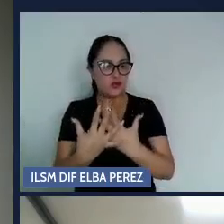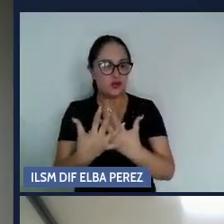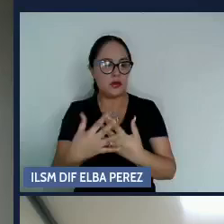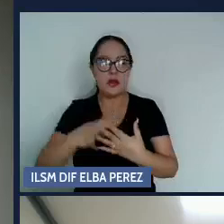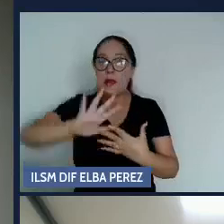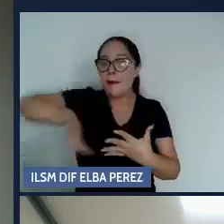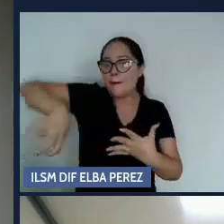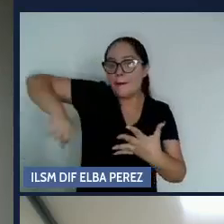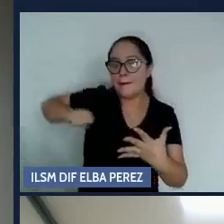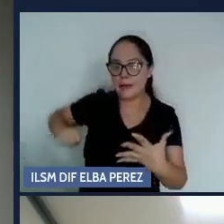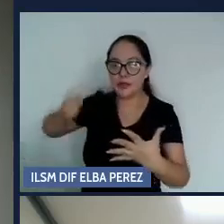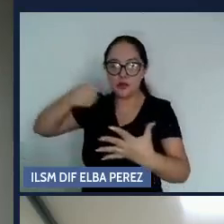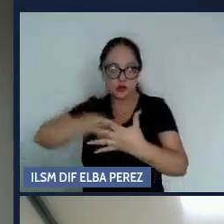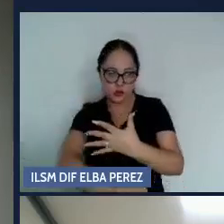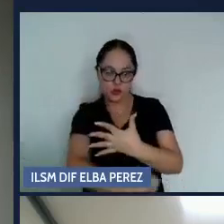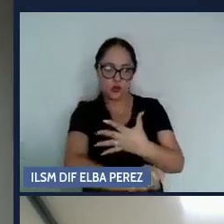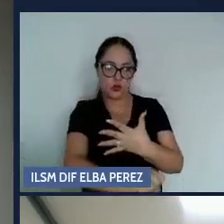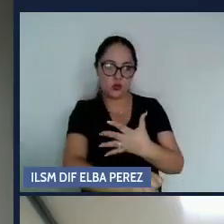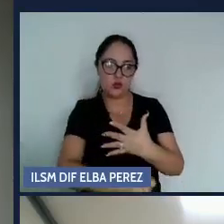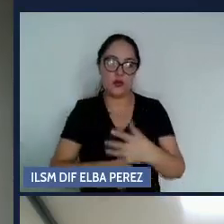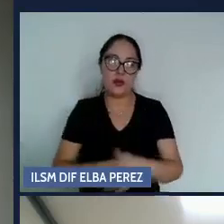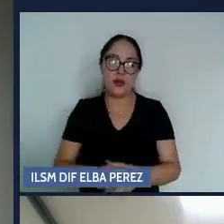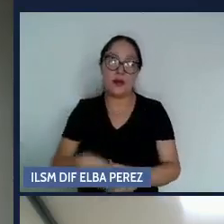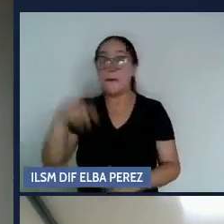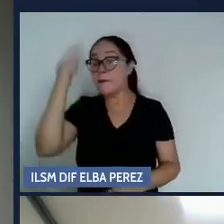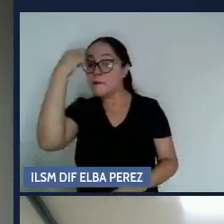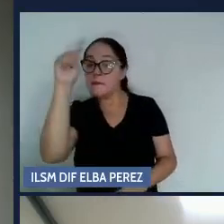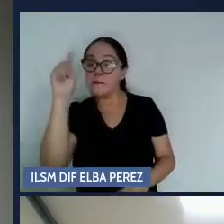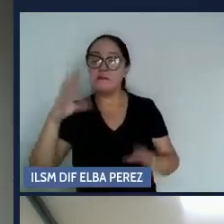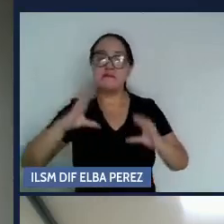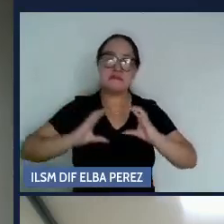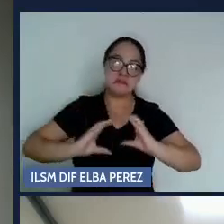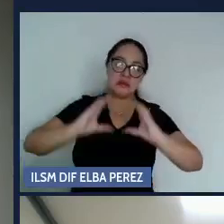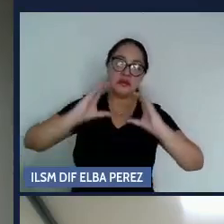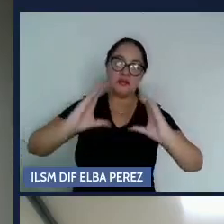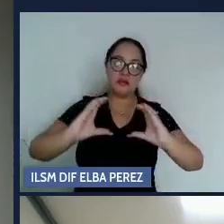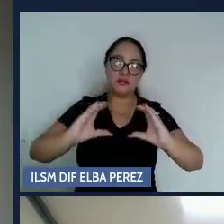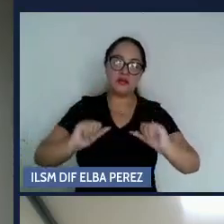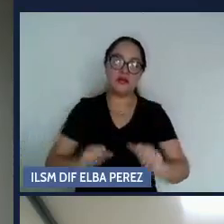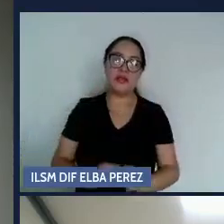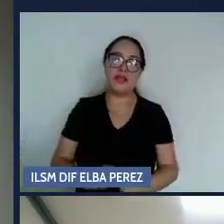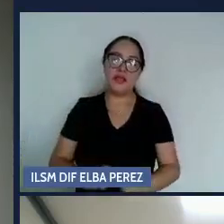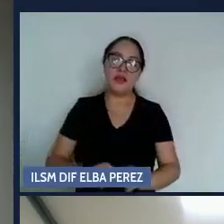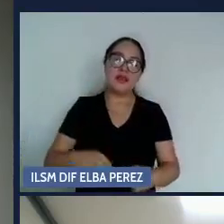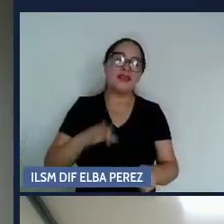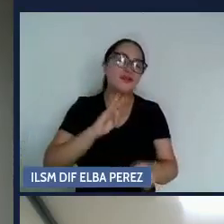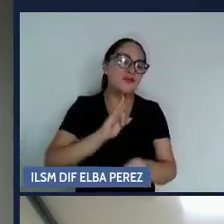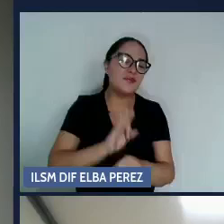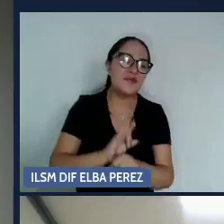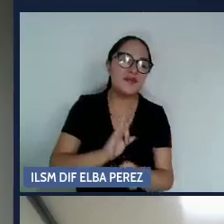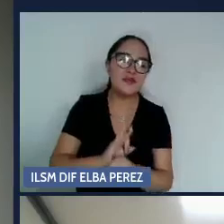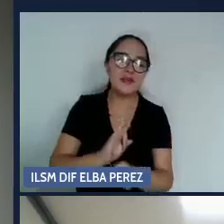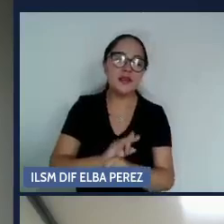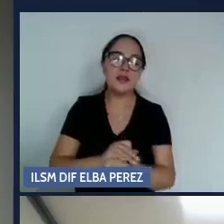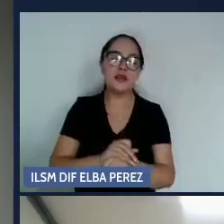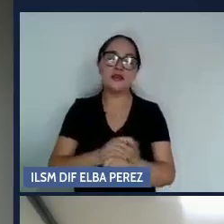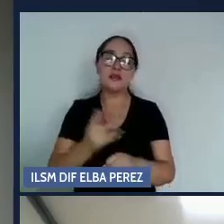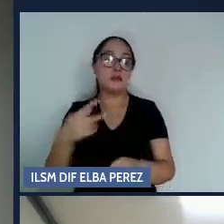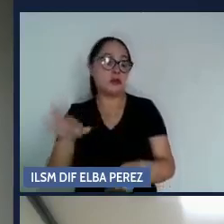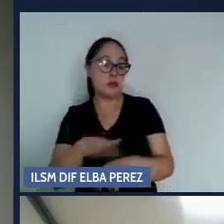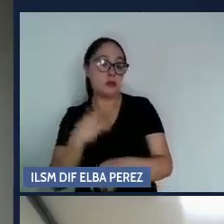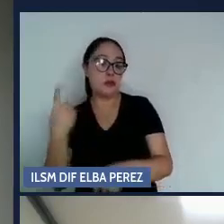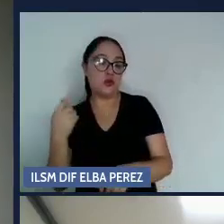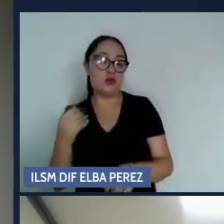es, cuando se cometa un delito electoral utilizando o haciendo mal uso de un programa social, no se podrá